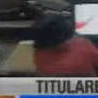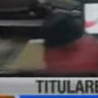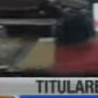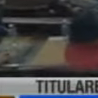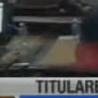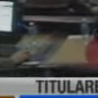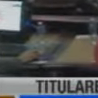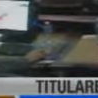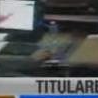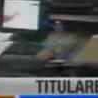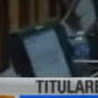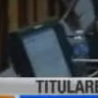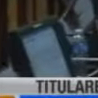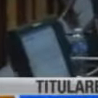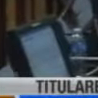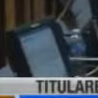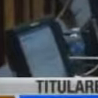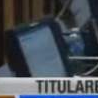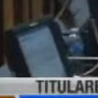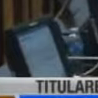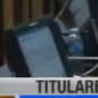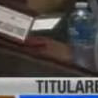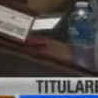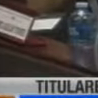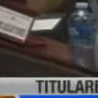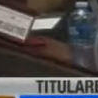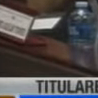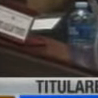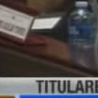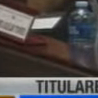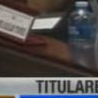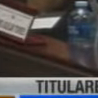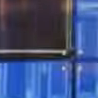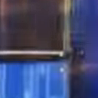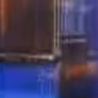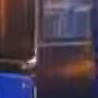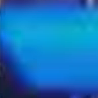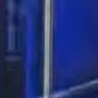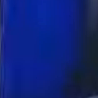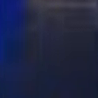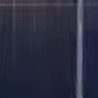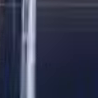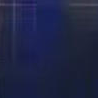La Asamblea debate el veto parcial del Ejecutivo sobre el proyecto de Código Penal.